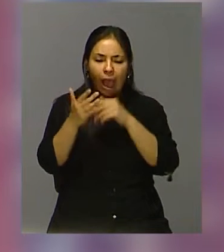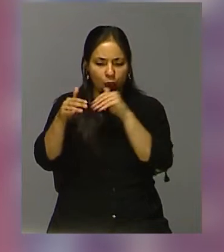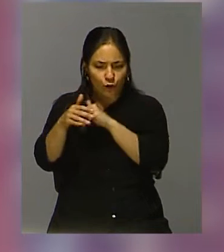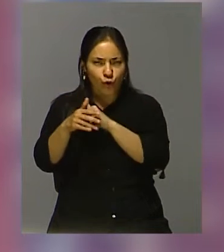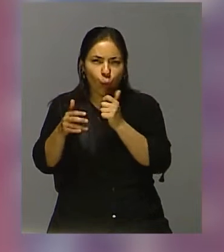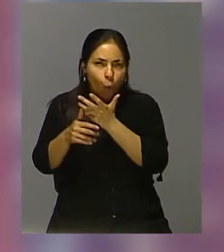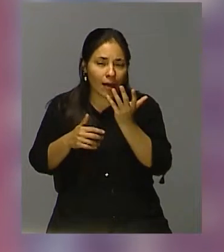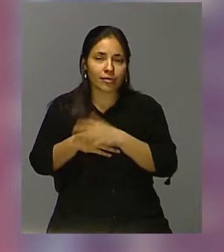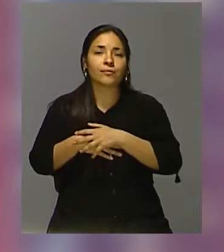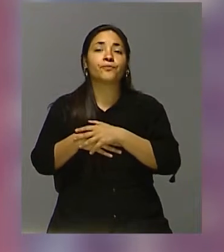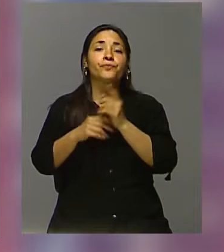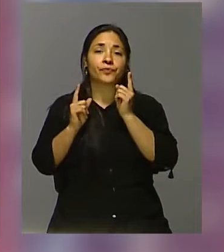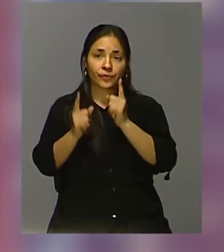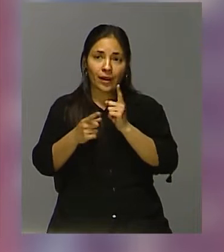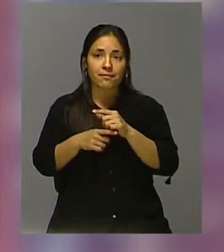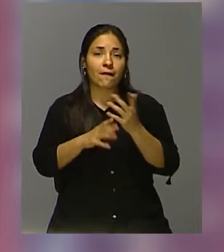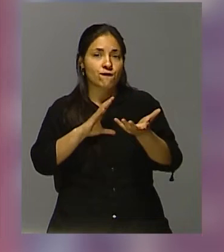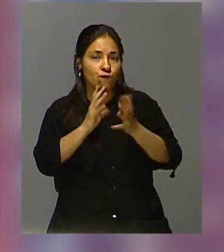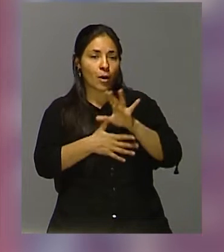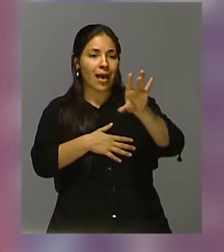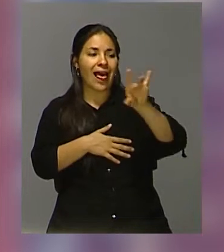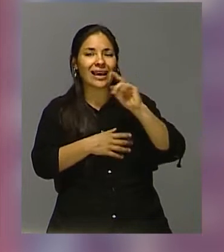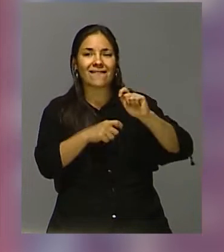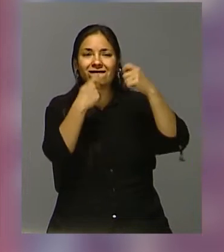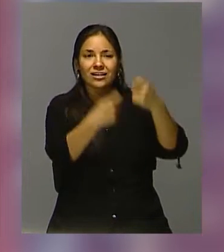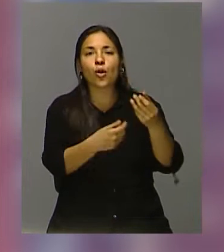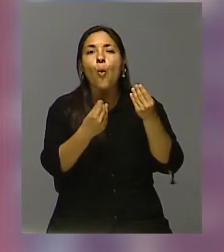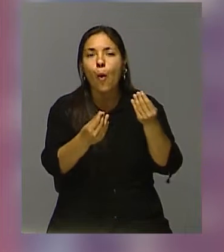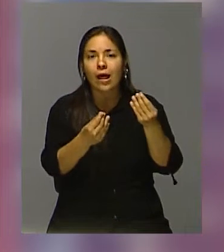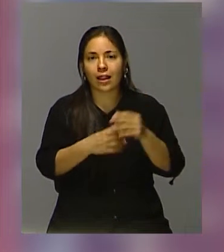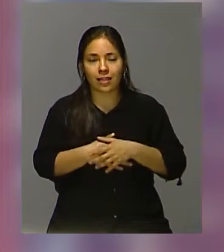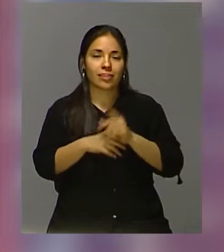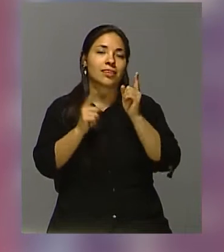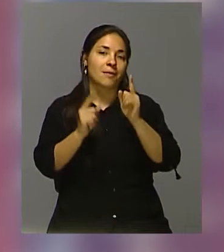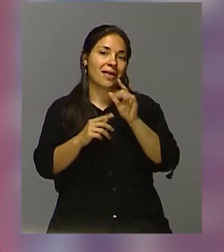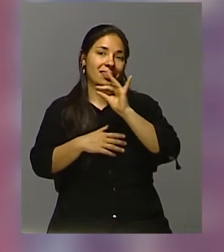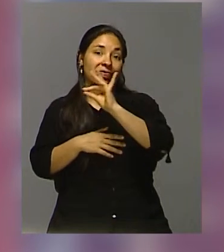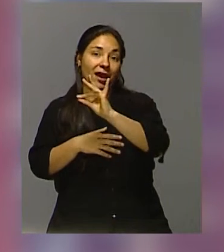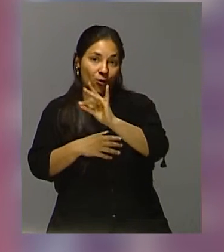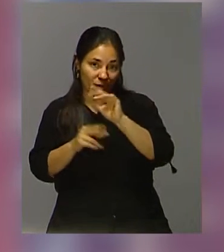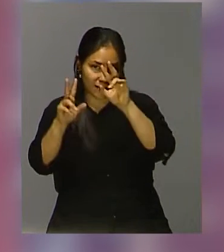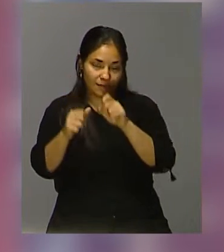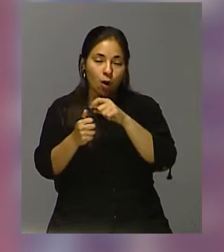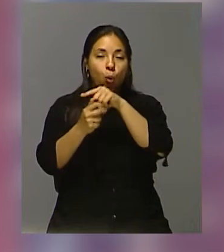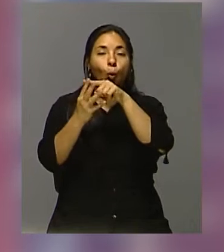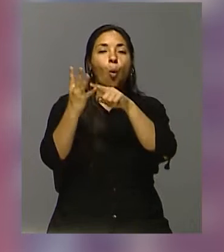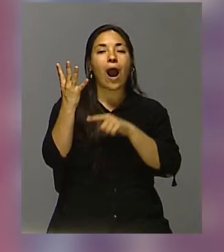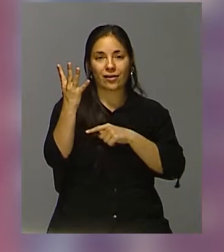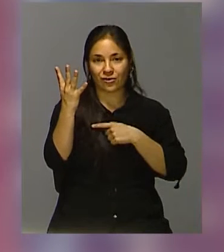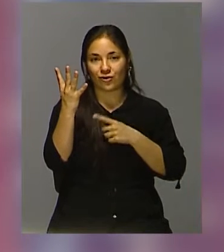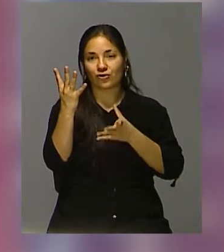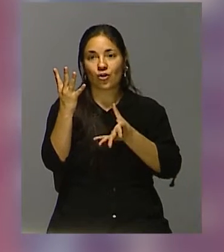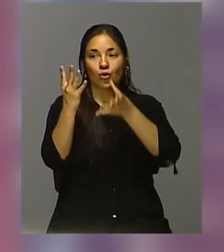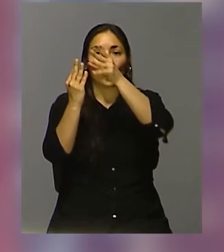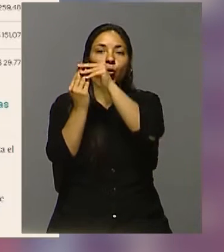de un instrumento de inversión y sumar el capítulo de la deuda. Son 4 elementos que uno tiene que conjugar para